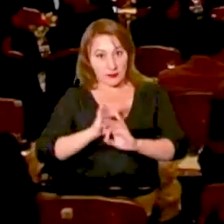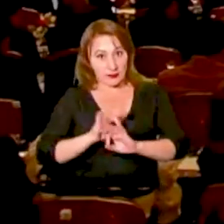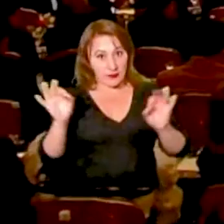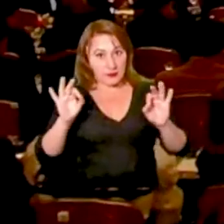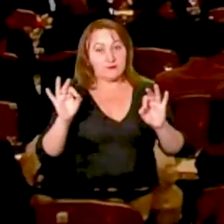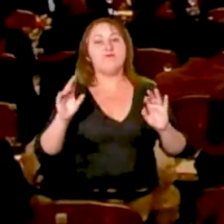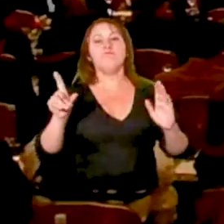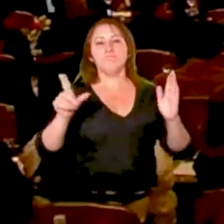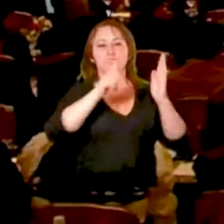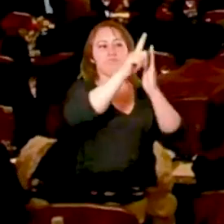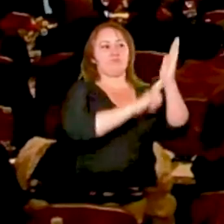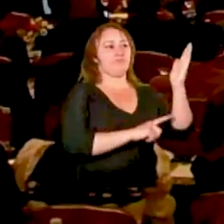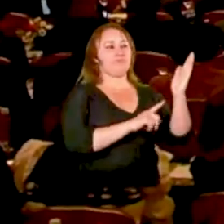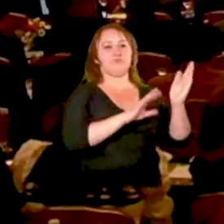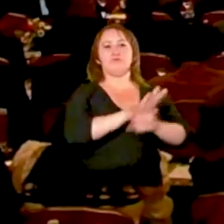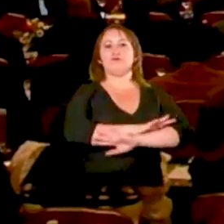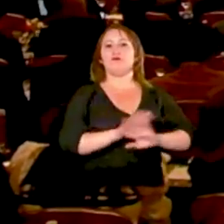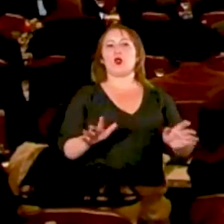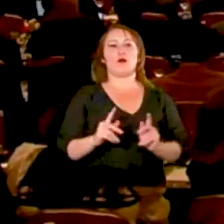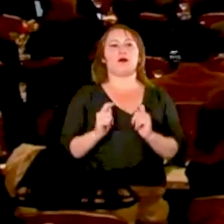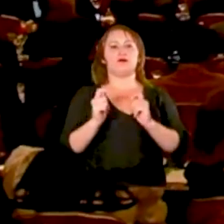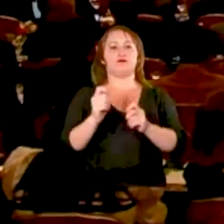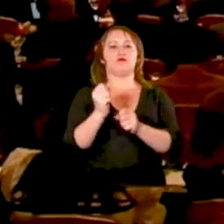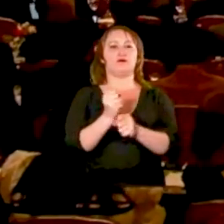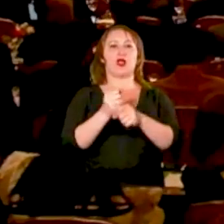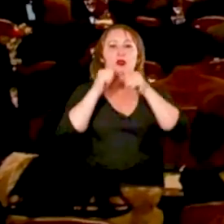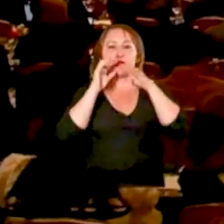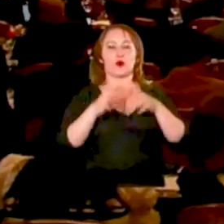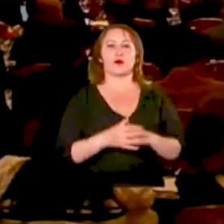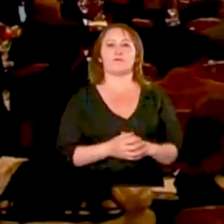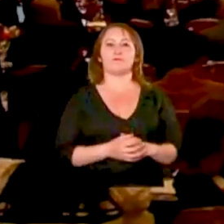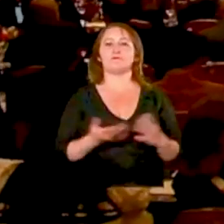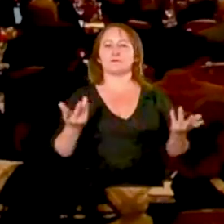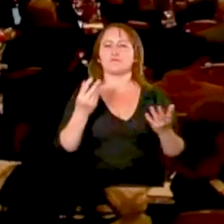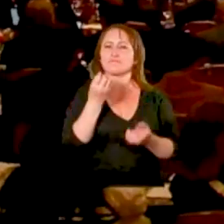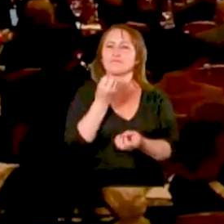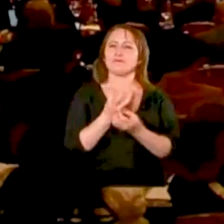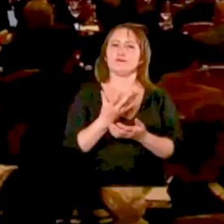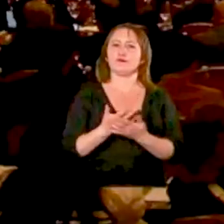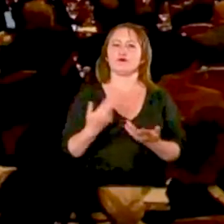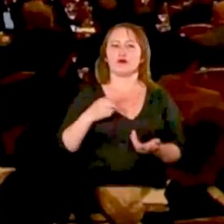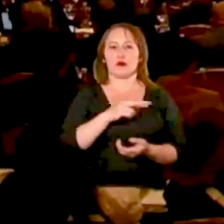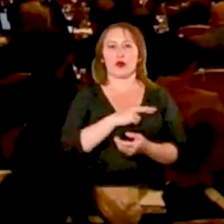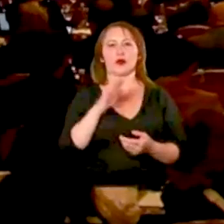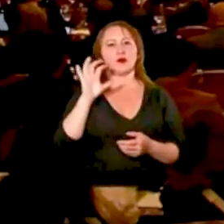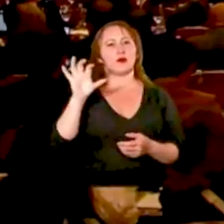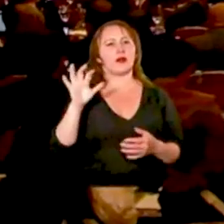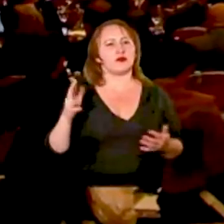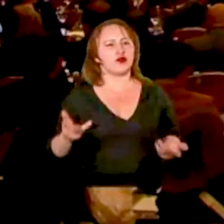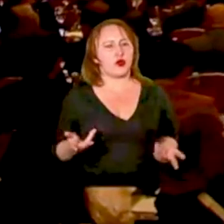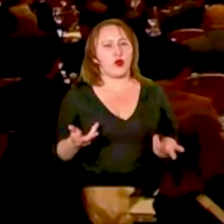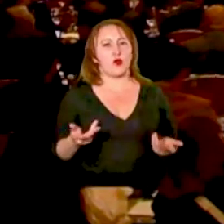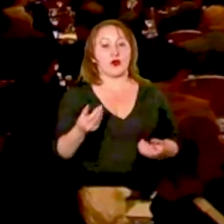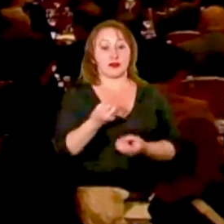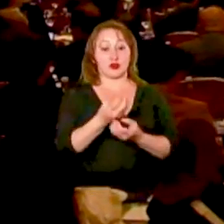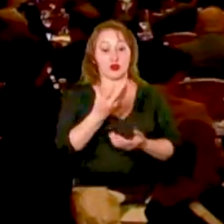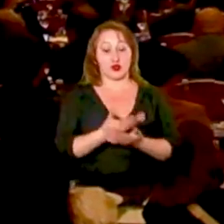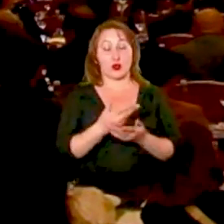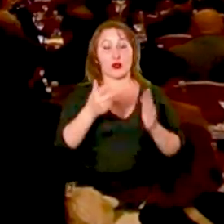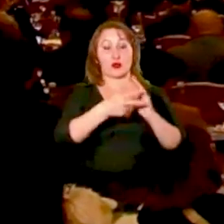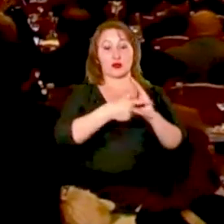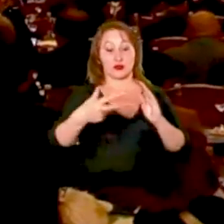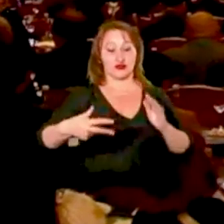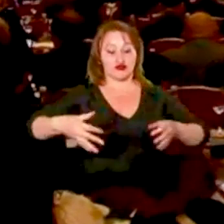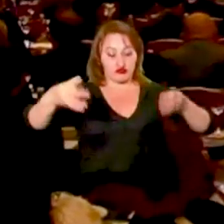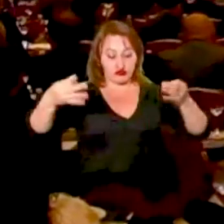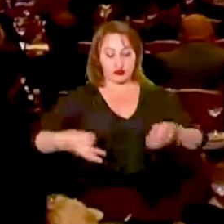lista de inhabilitados para poder aspirar a cargos públicos. Es decir, la estructura de nuestro país, la estructura constitucional y